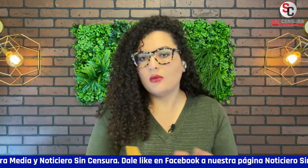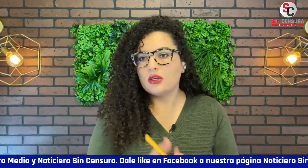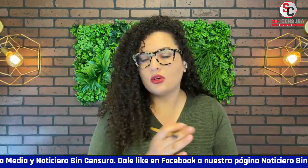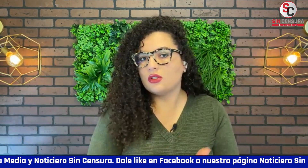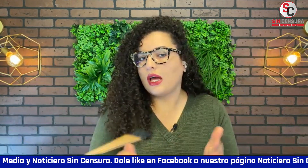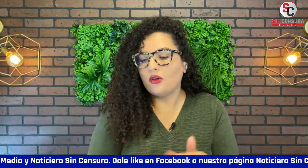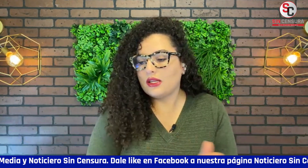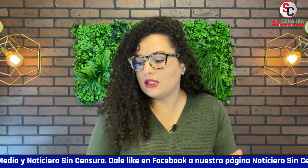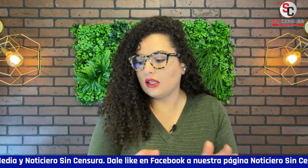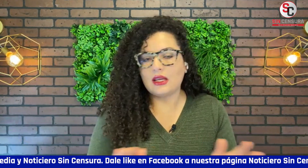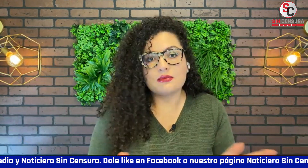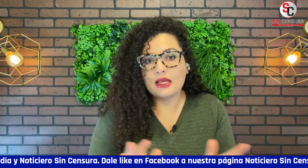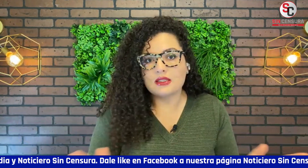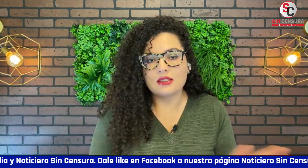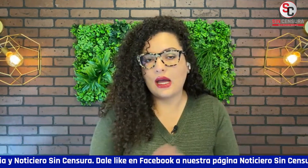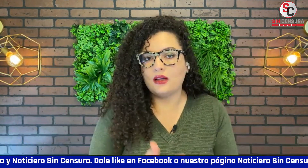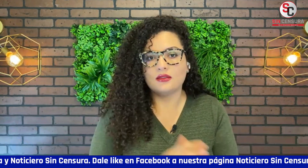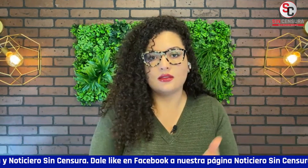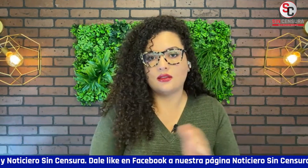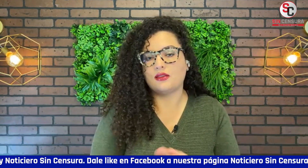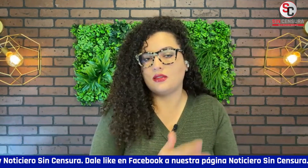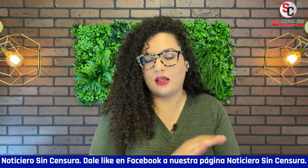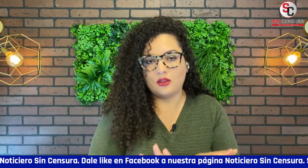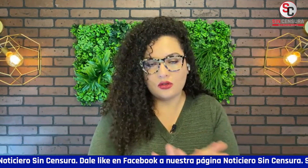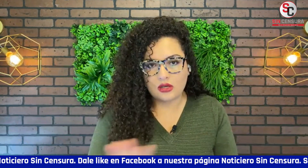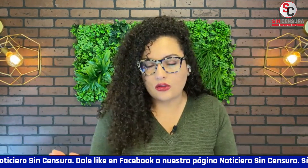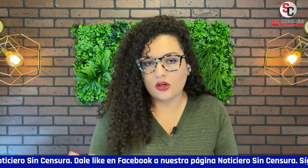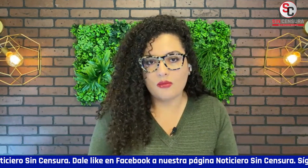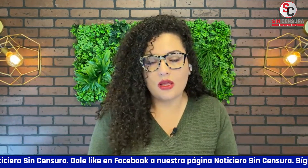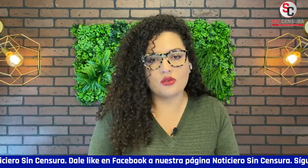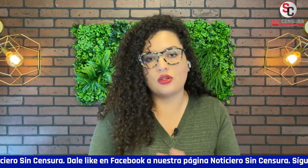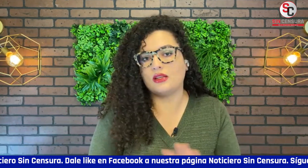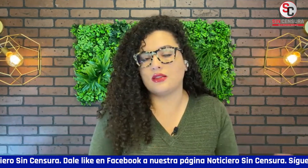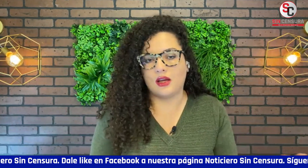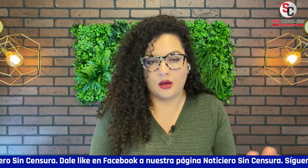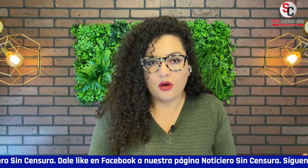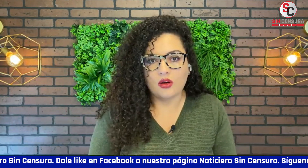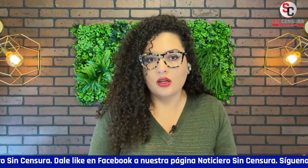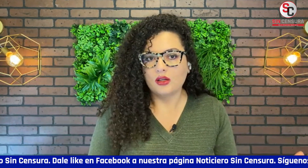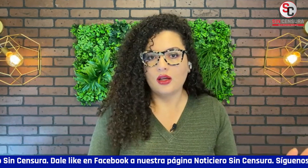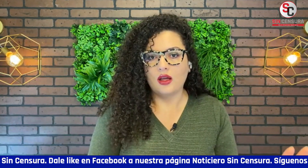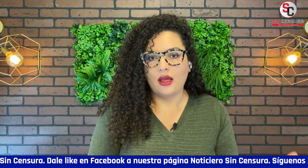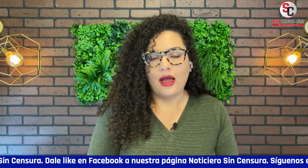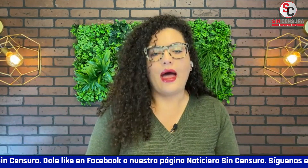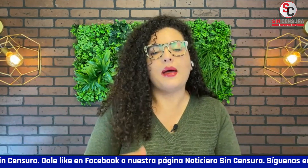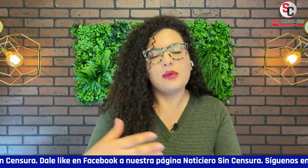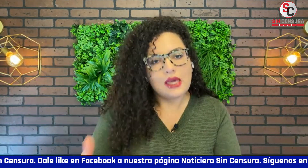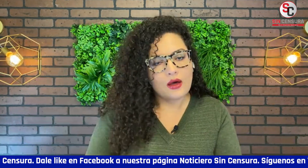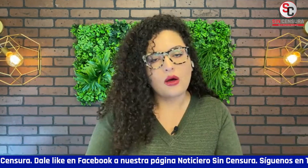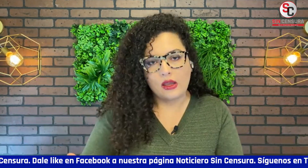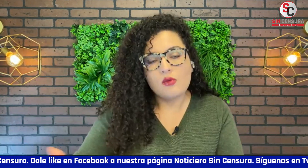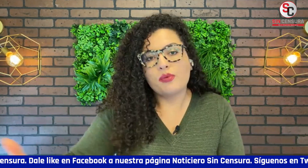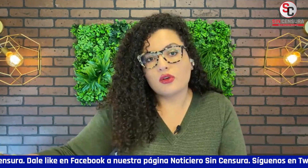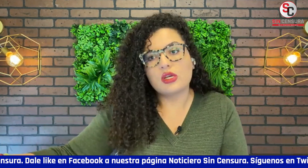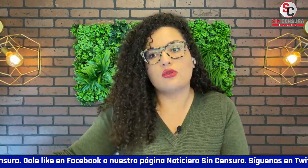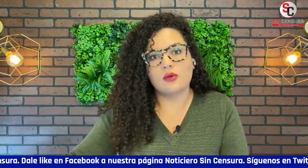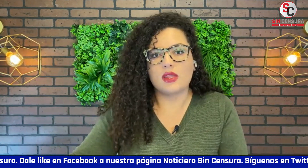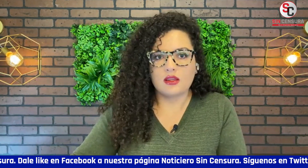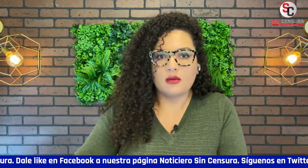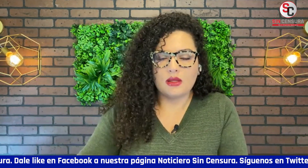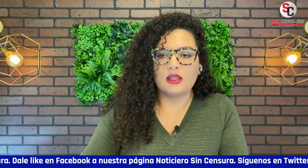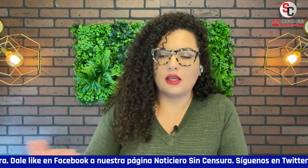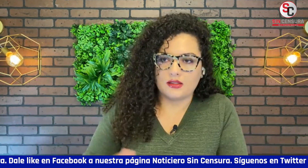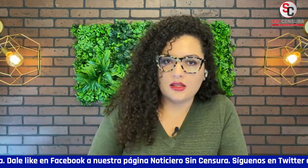del fideicomiso, ya no necesitas más, ya. Santo remedio, se acabó. Hay un